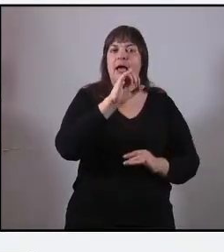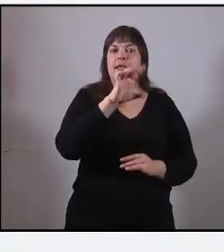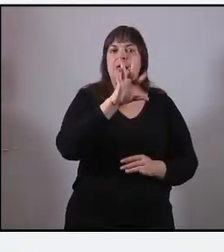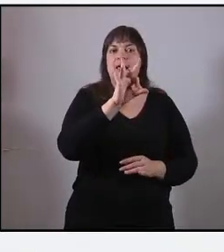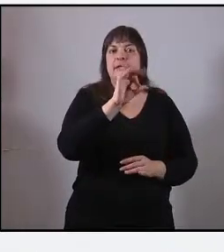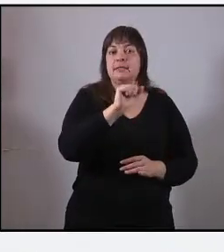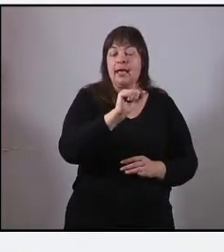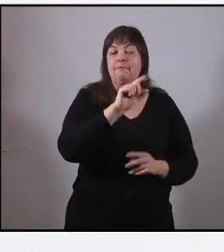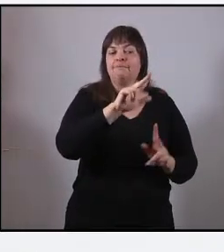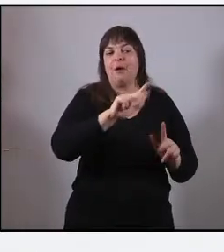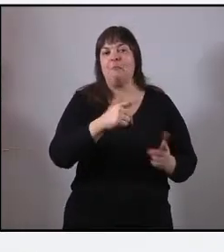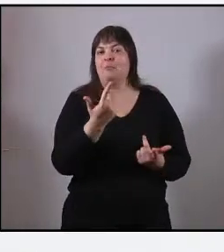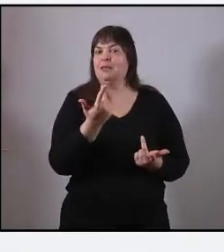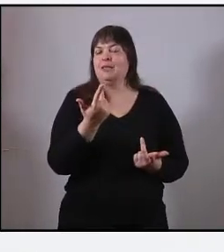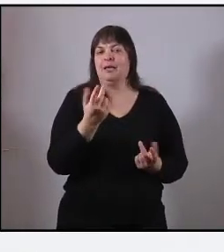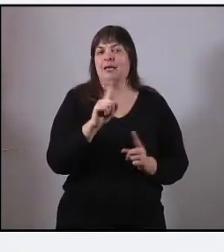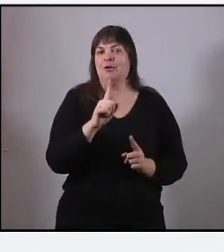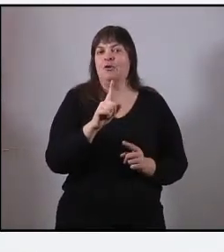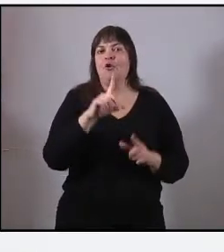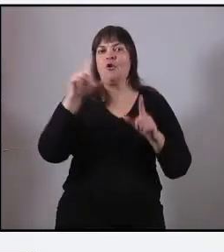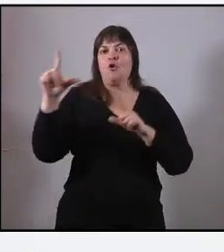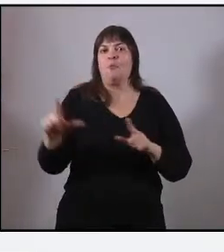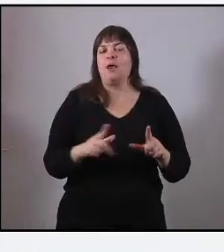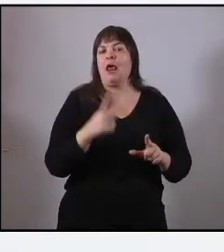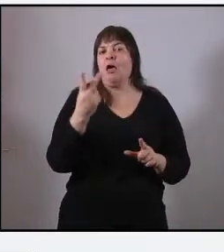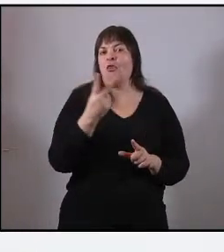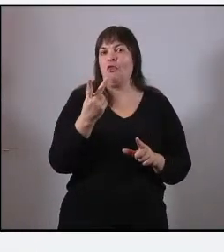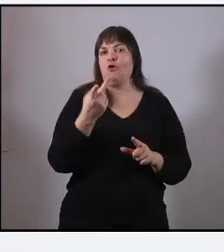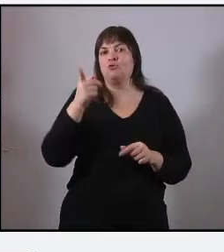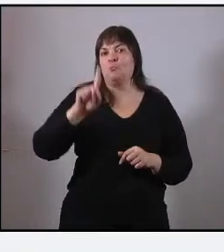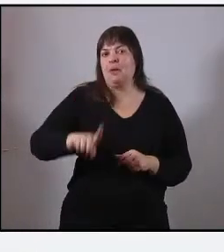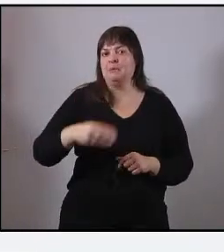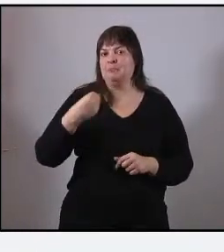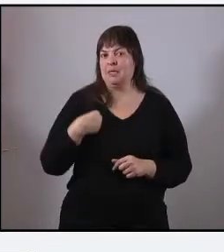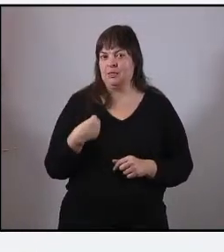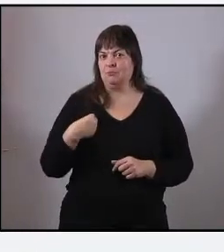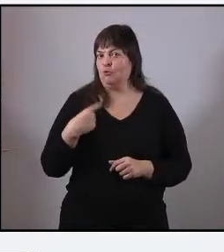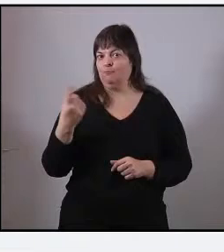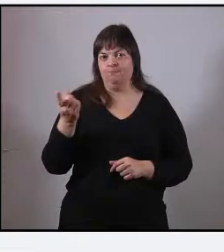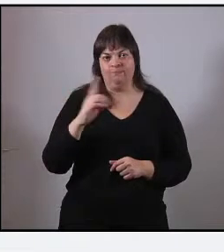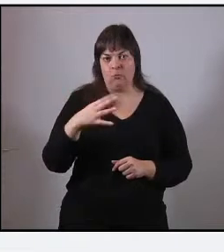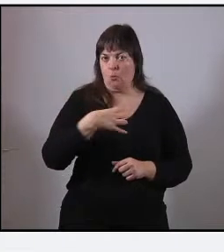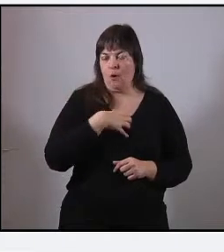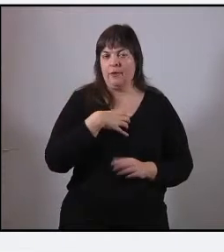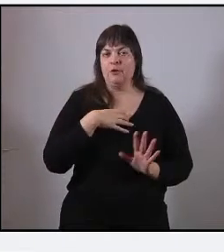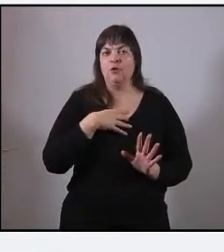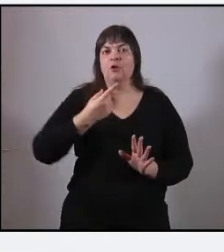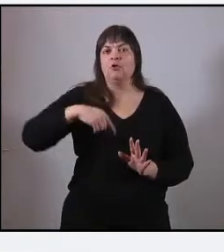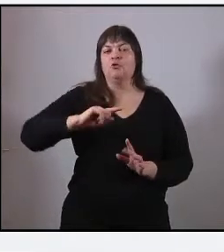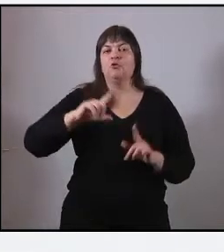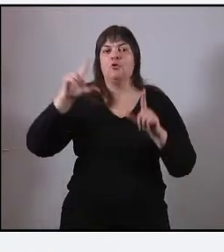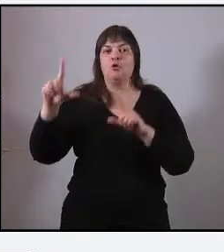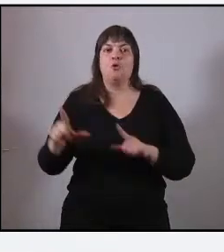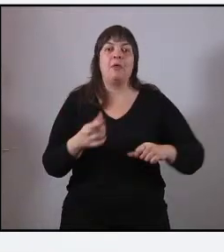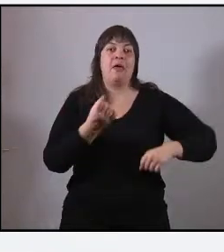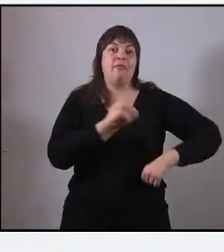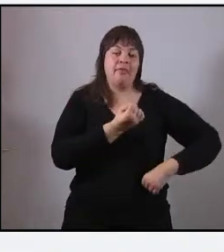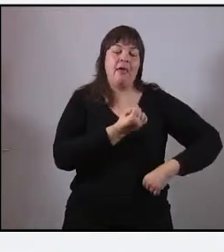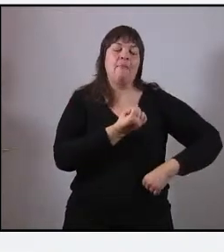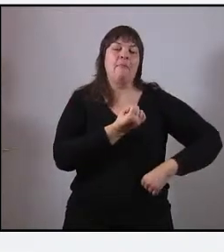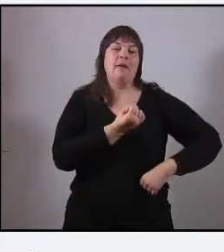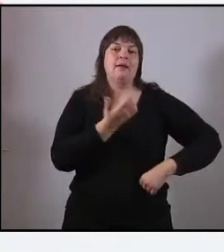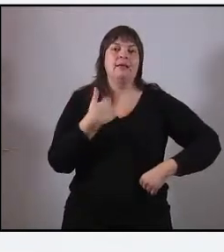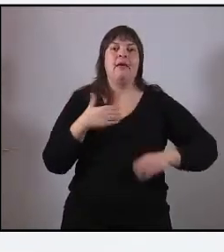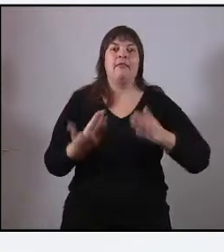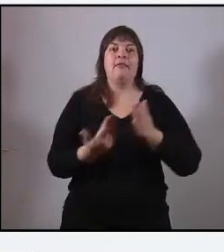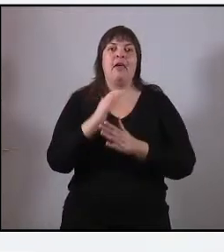que no nos permite generar 2 nóminas en una misma mensualidad. Por eso, como tuvimos que cerrar la nómina de diciembre el día